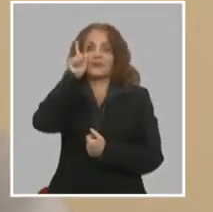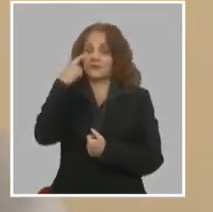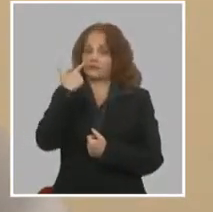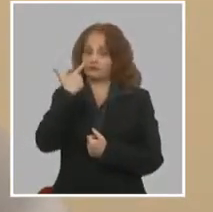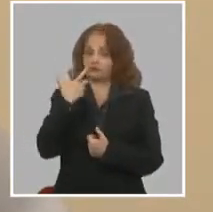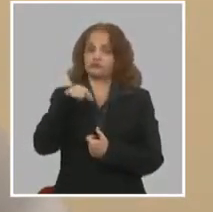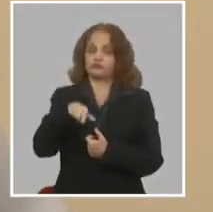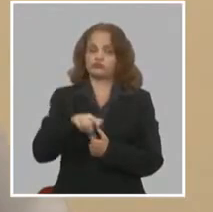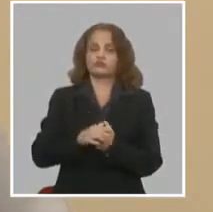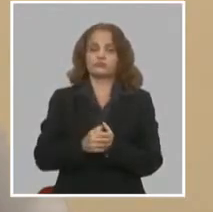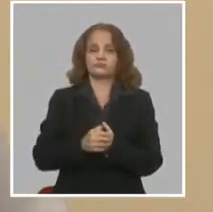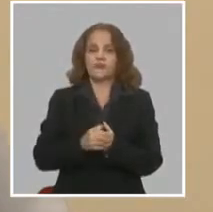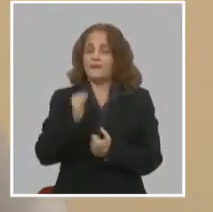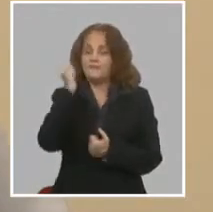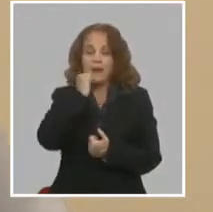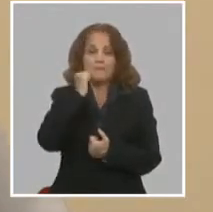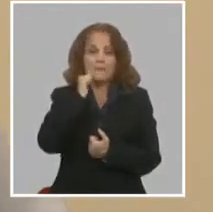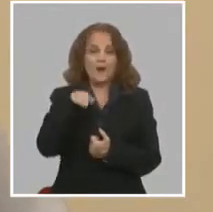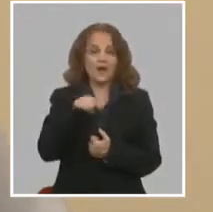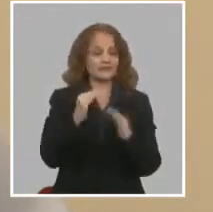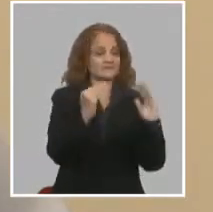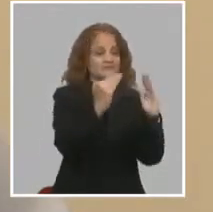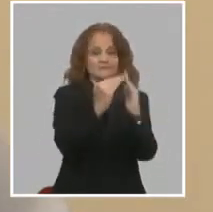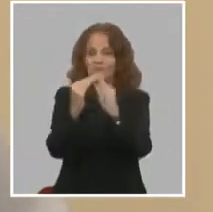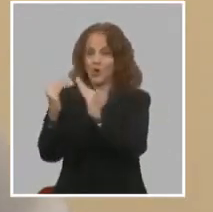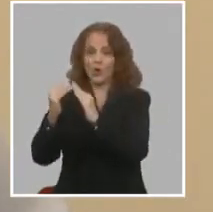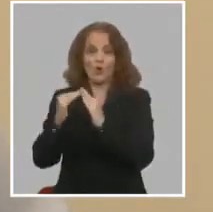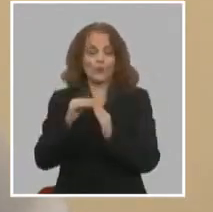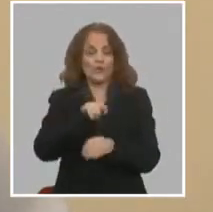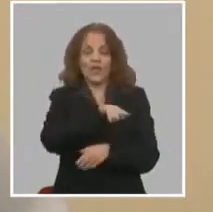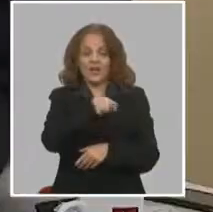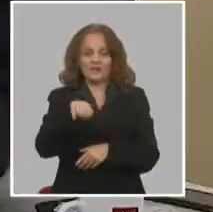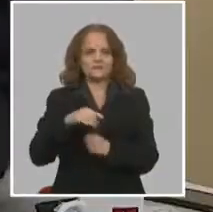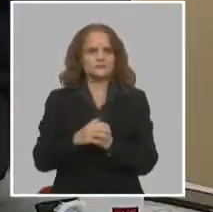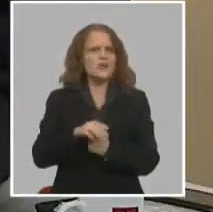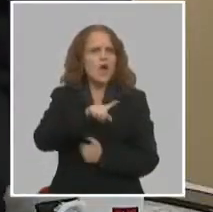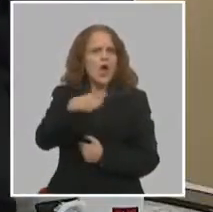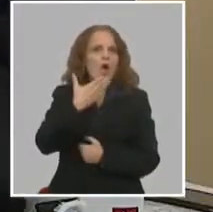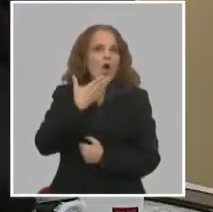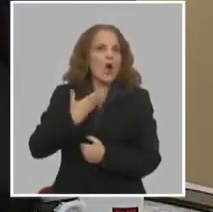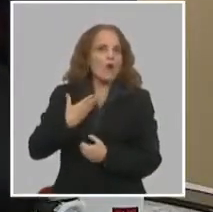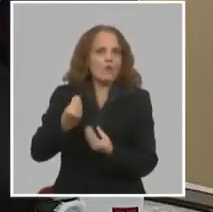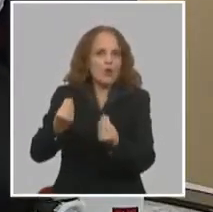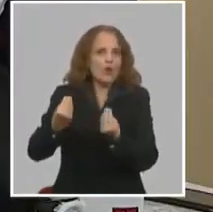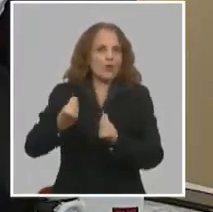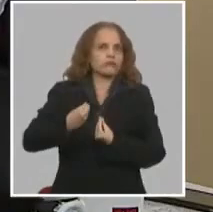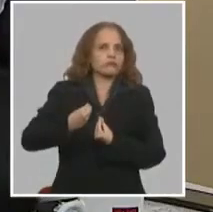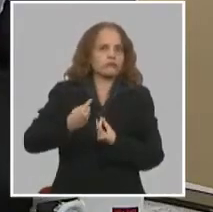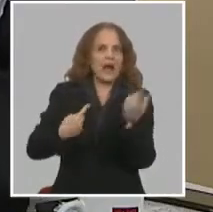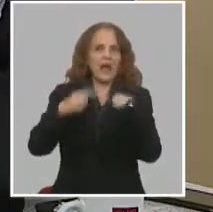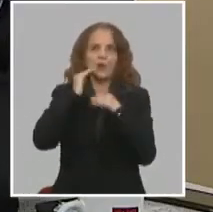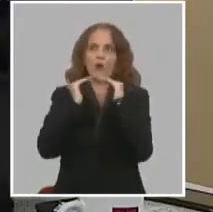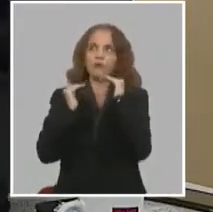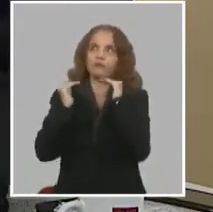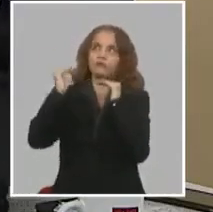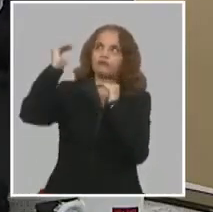sobre todo en las comunidades. ¿La altura, Marci, cómo la enfrentaron? Bien, a